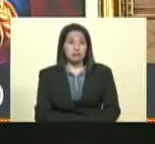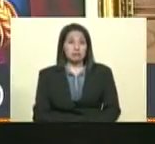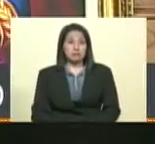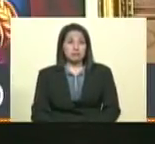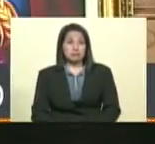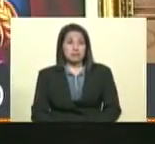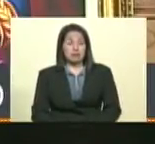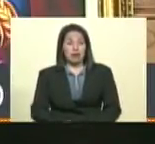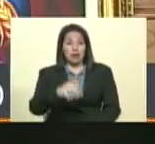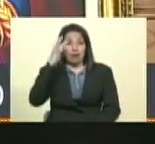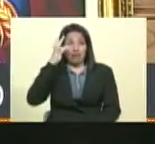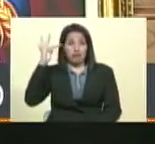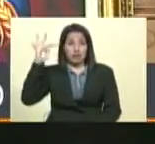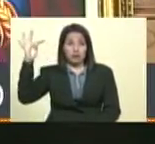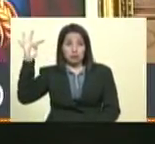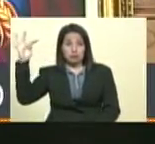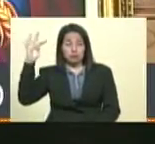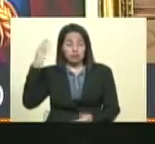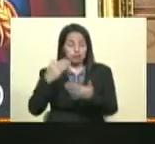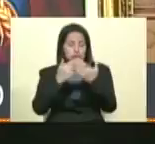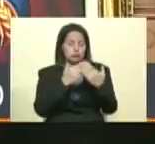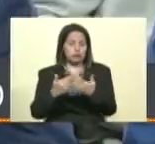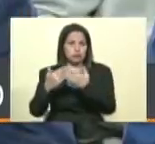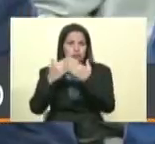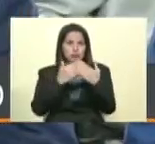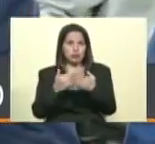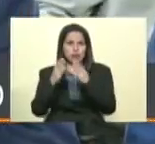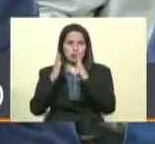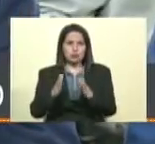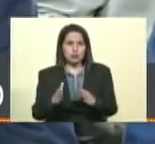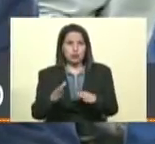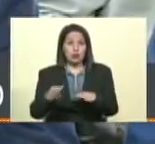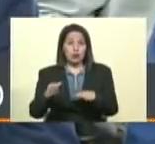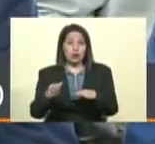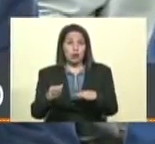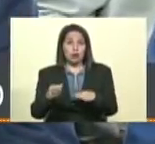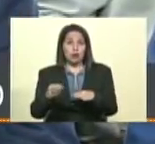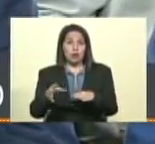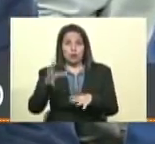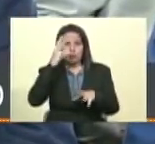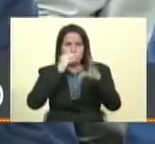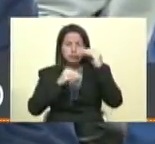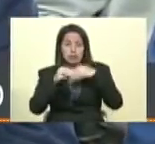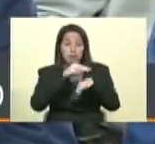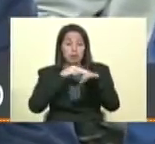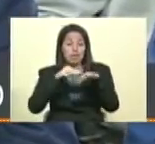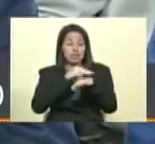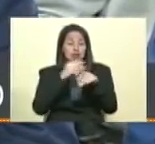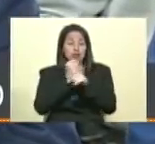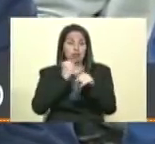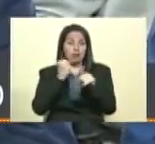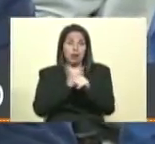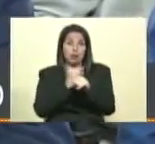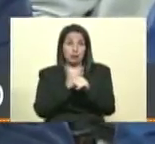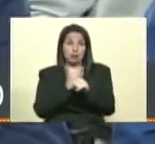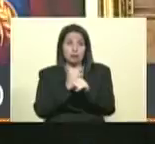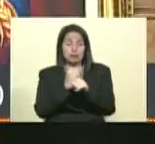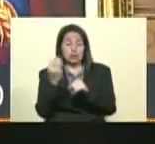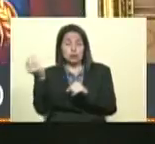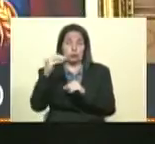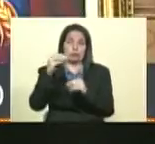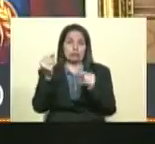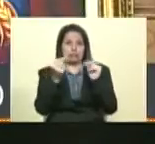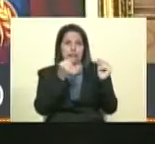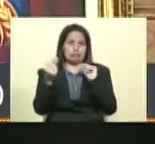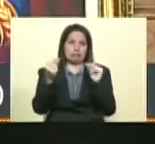Filósofo, estudioso, historiador y ministro del trabajo, Naguara. Dialogante, estar